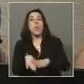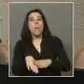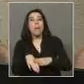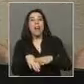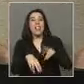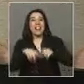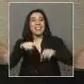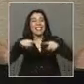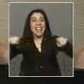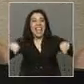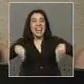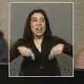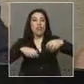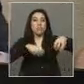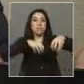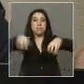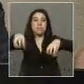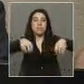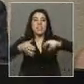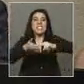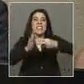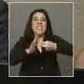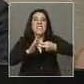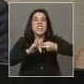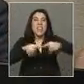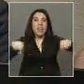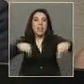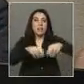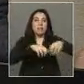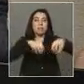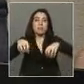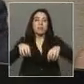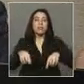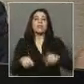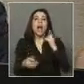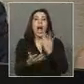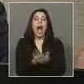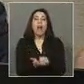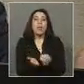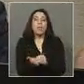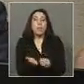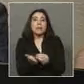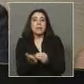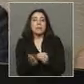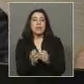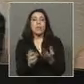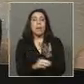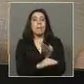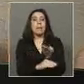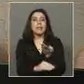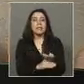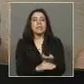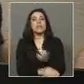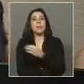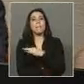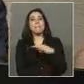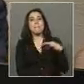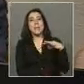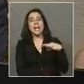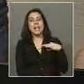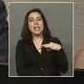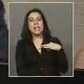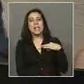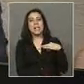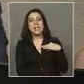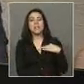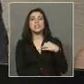tremendamente perjudicados y generan nuevas demandas, estableciendo que los ministerios, los servicios públicos,